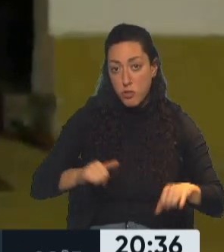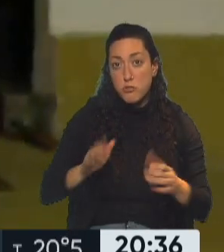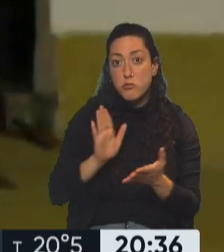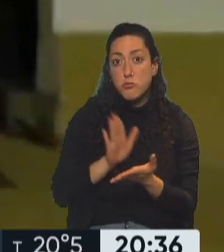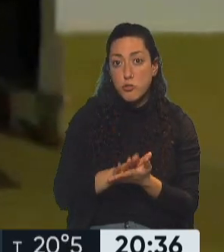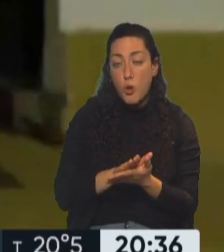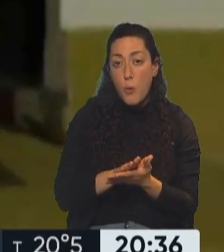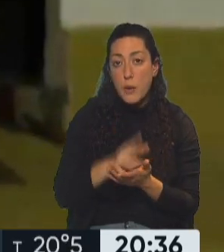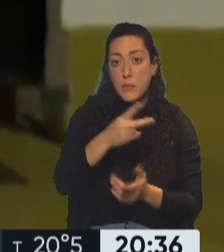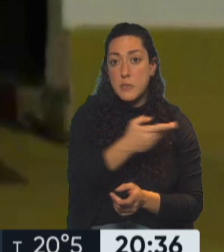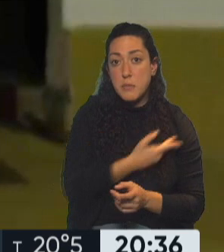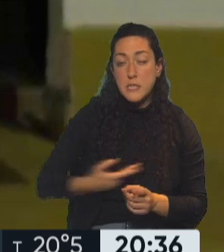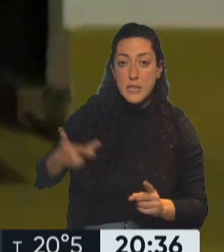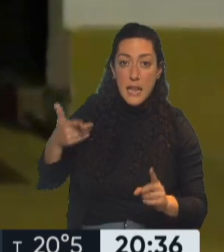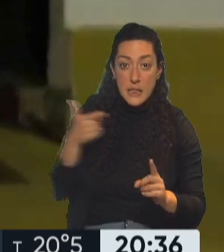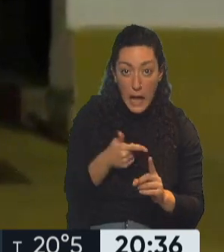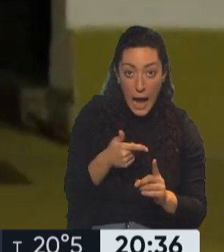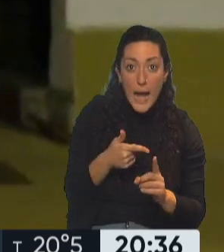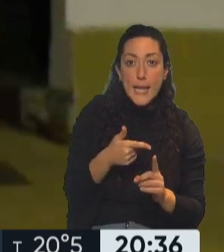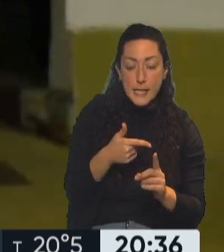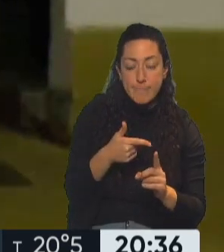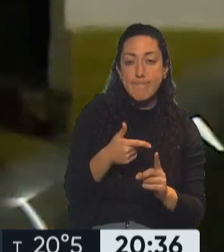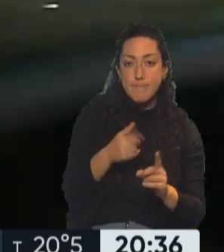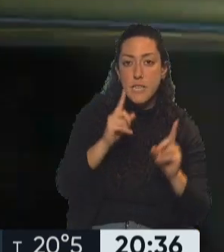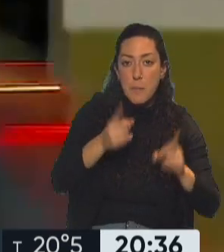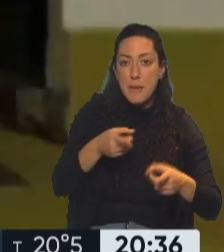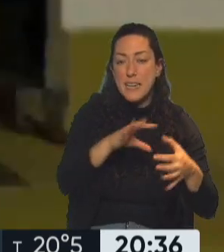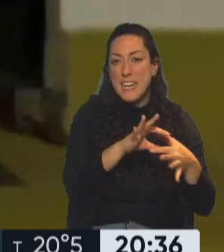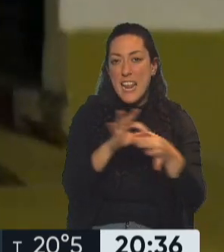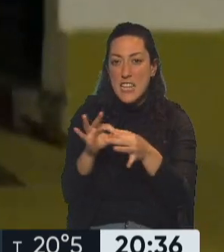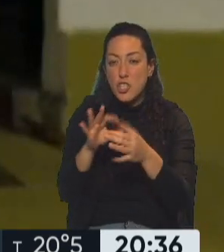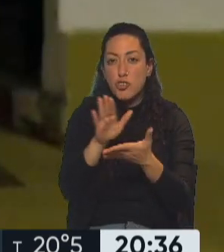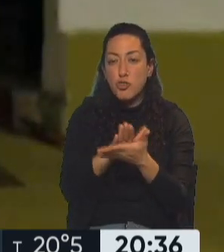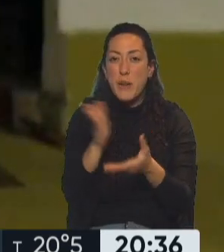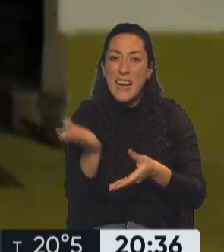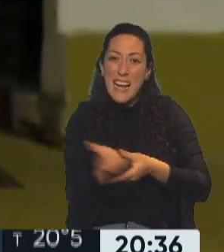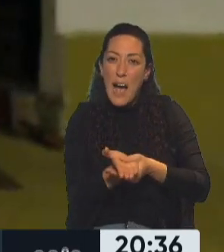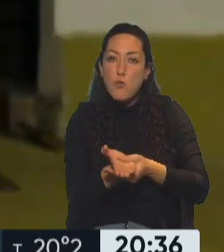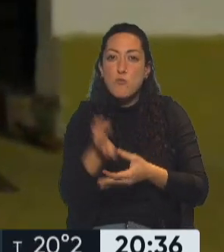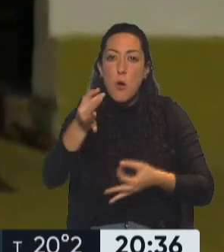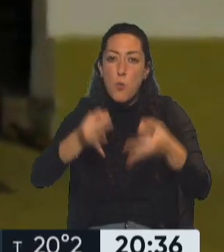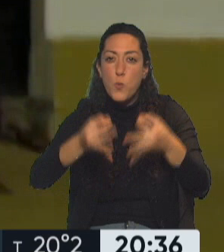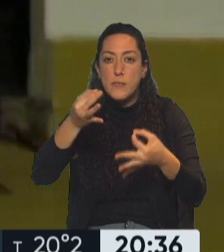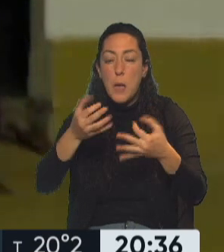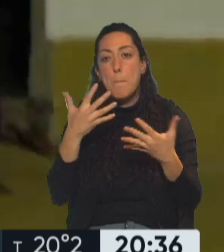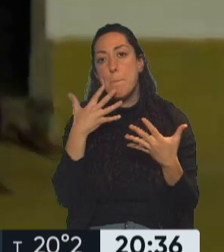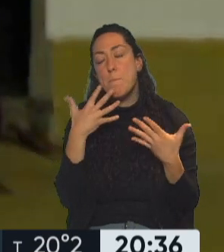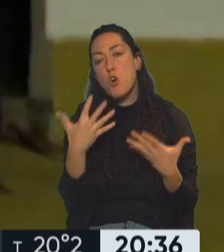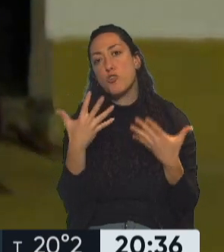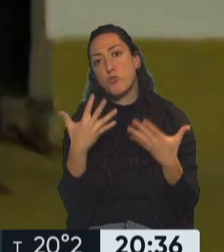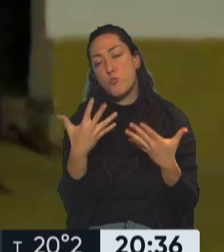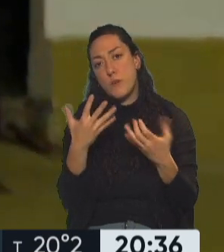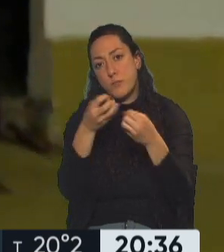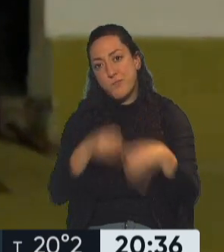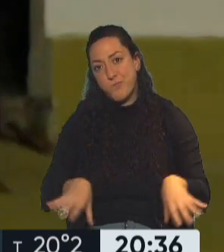el ataque a la vicepresidenta de la Nación y todo lo que tiene que ver también con la causa judicial que por supuesto está en curso luego